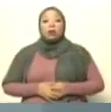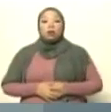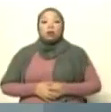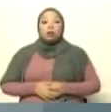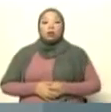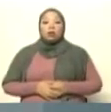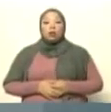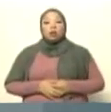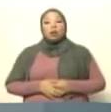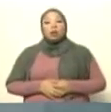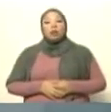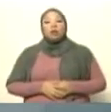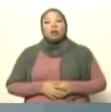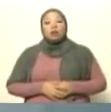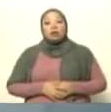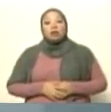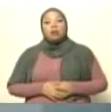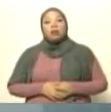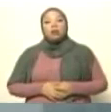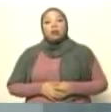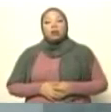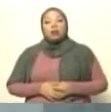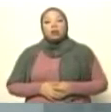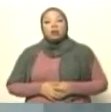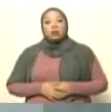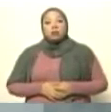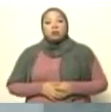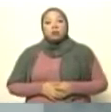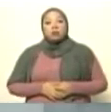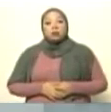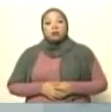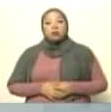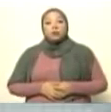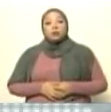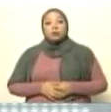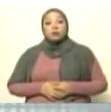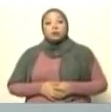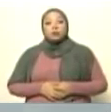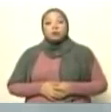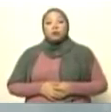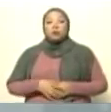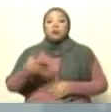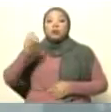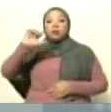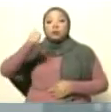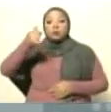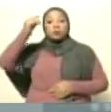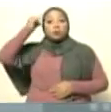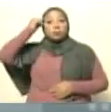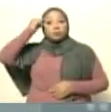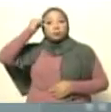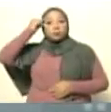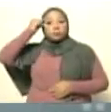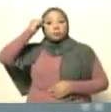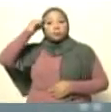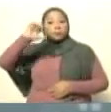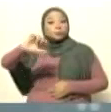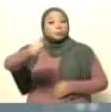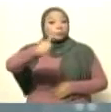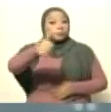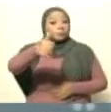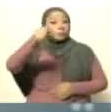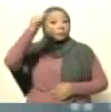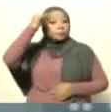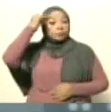de combinaciones. Nosotros tuvimos una reunión por instrucciones del presidente Chávez el día 10. El compañero José